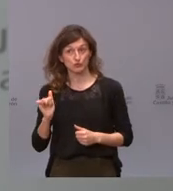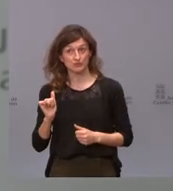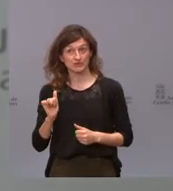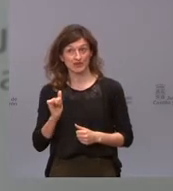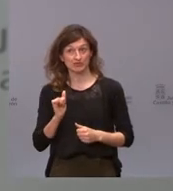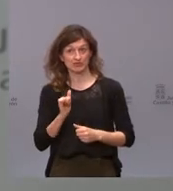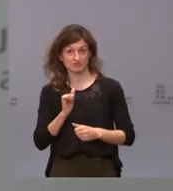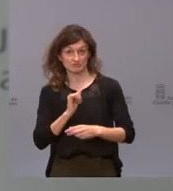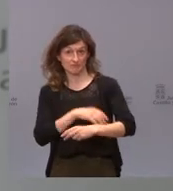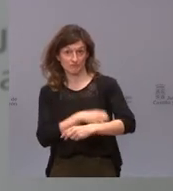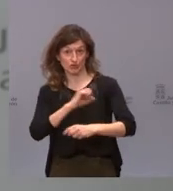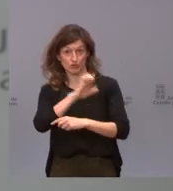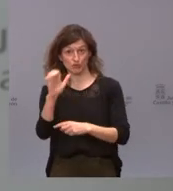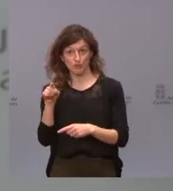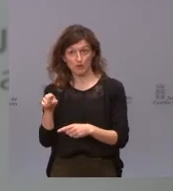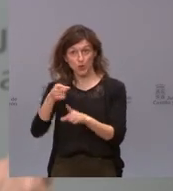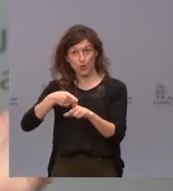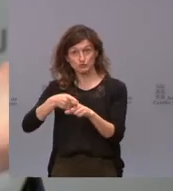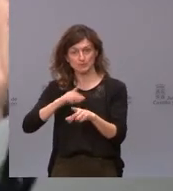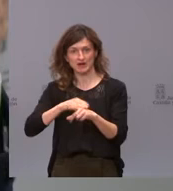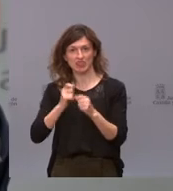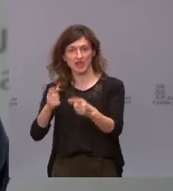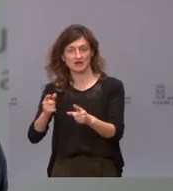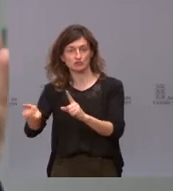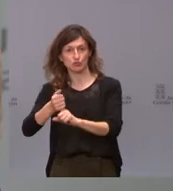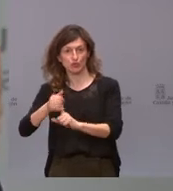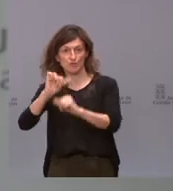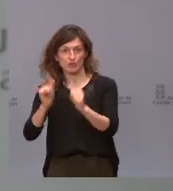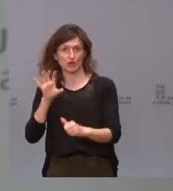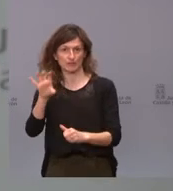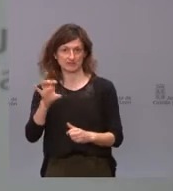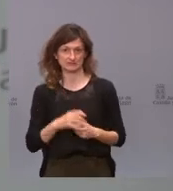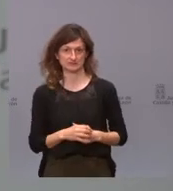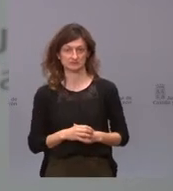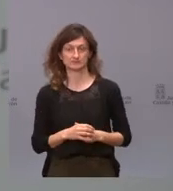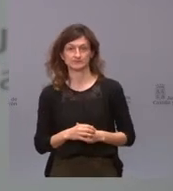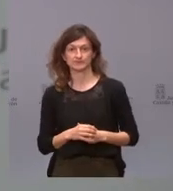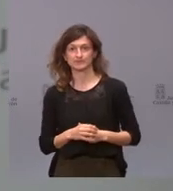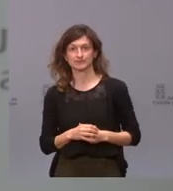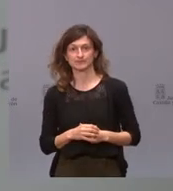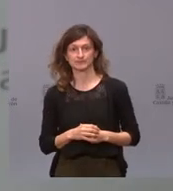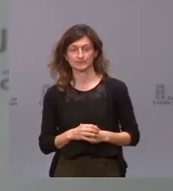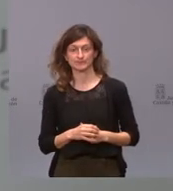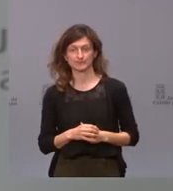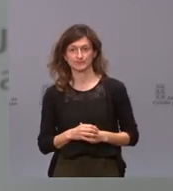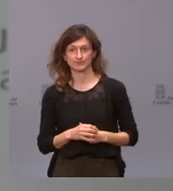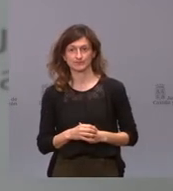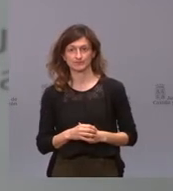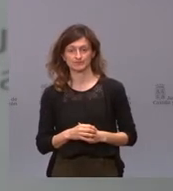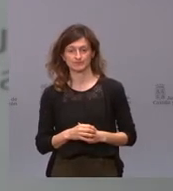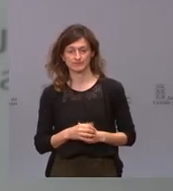los fondos europeos para dar una solución a un modelo de país queremos